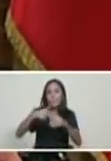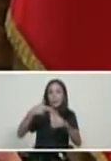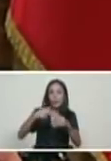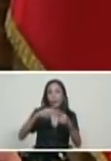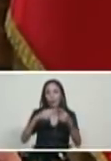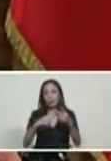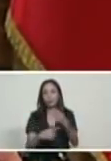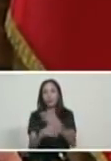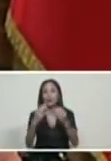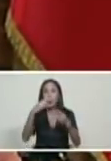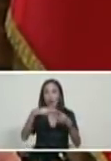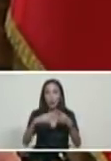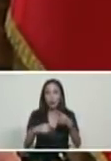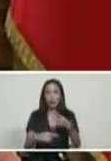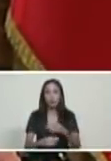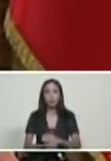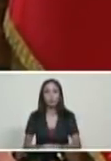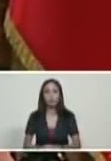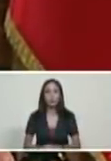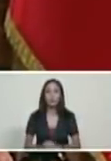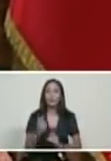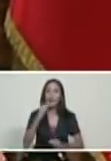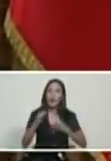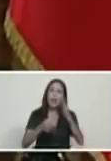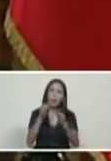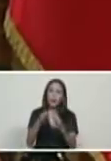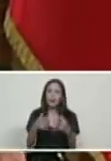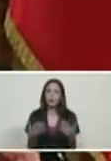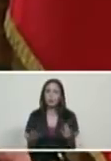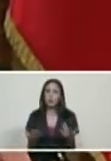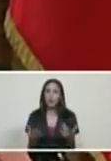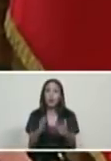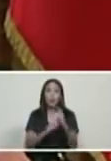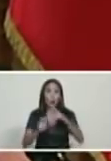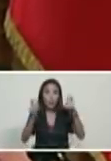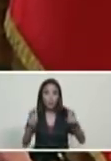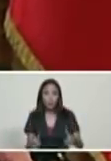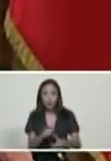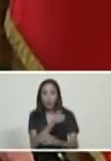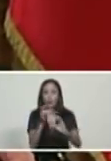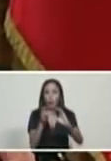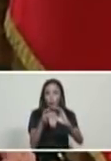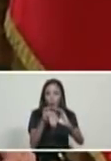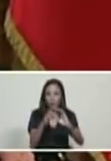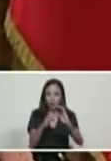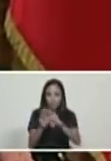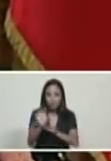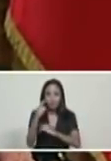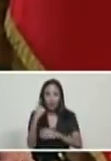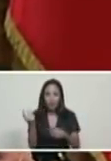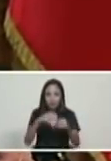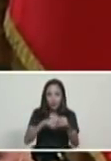explicó. Quisiéramos nada más explicar de que todos los usuarios del sistema Patria, que son más de